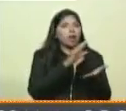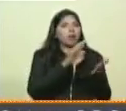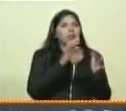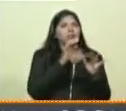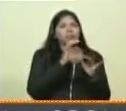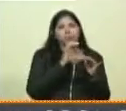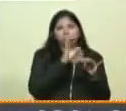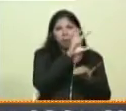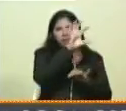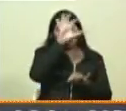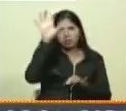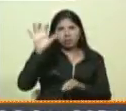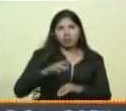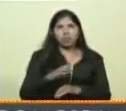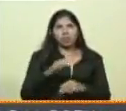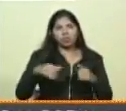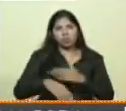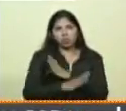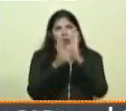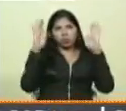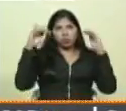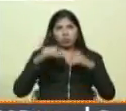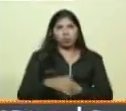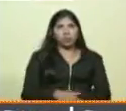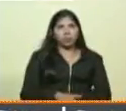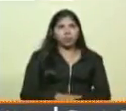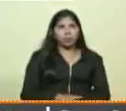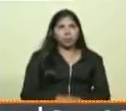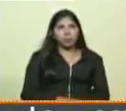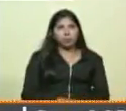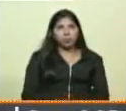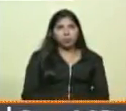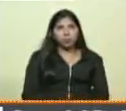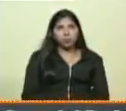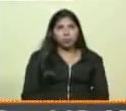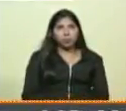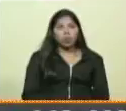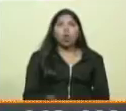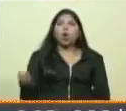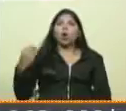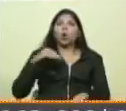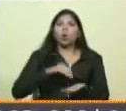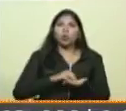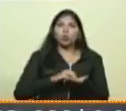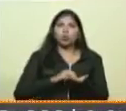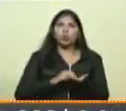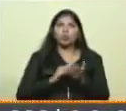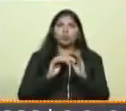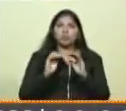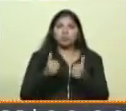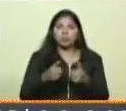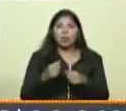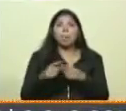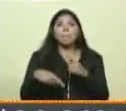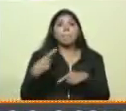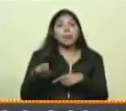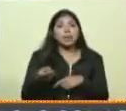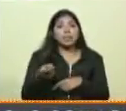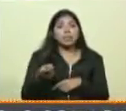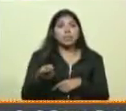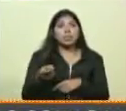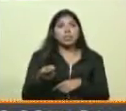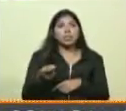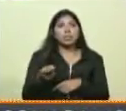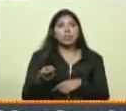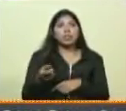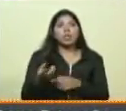Y también le estamos dando respuesta, bueno, inmediatamente, como lo dijimos, íbamos a reactivar. La buena noticia, que para mañana está la lista la Josefa Camejo